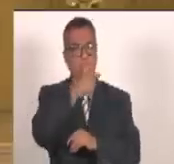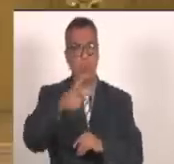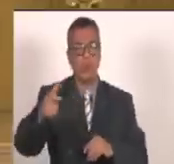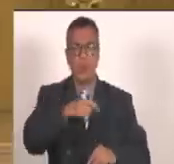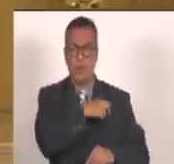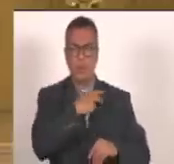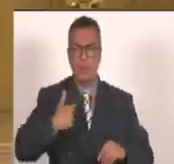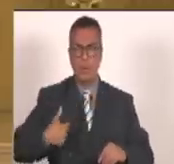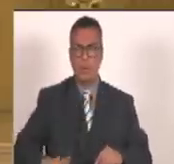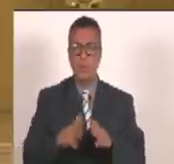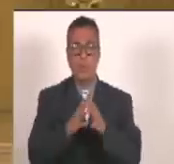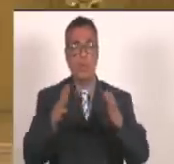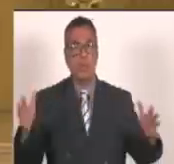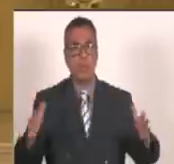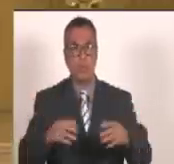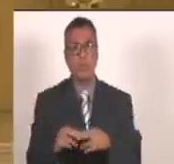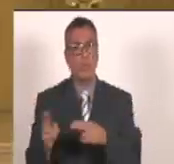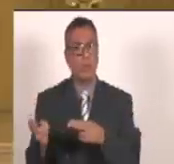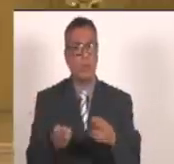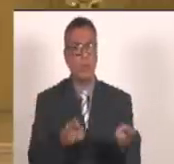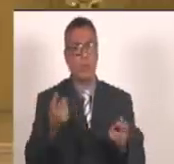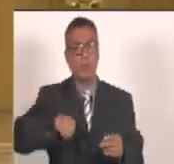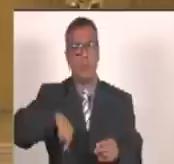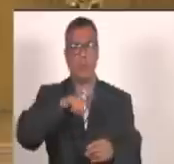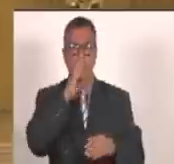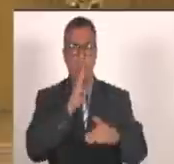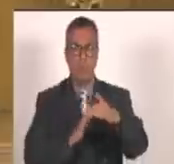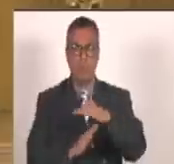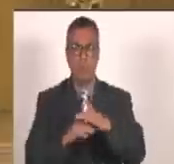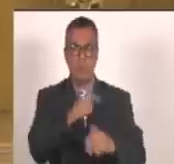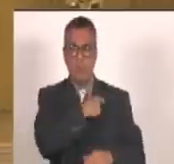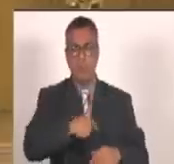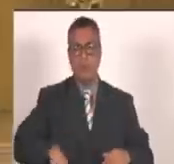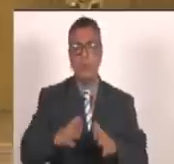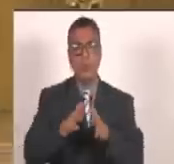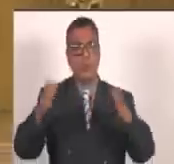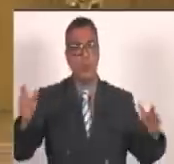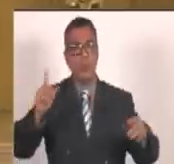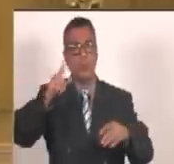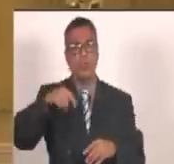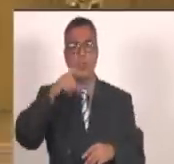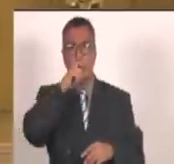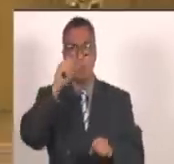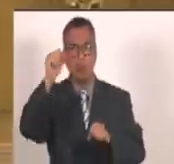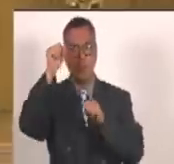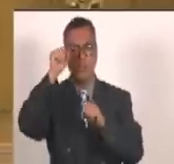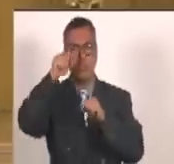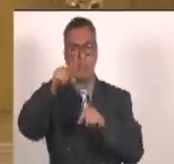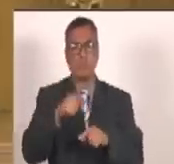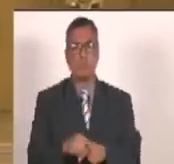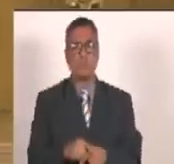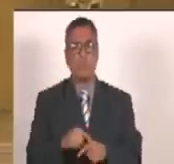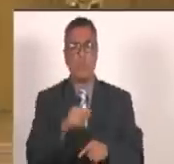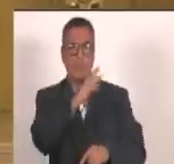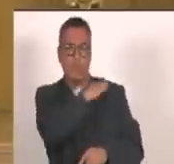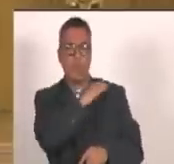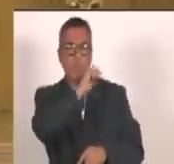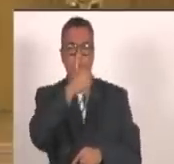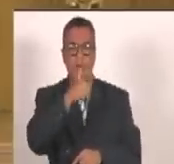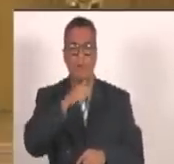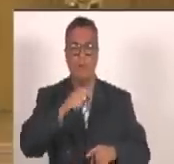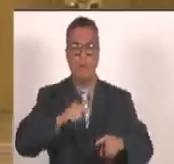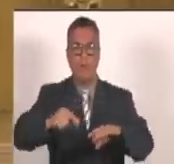pueblo chino. Ese gigante recibió a nuestro humilde presidente gigante también, Nicolás Maduro Moros, como un jefe de